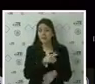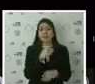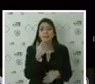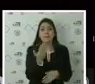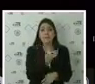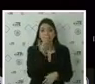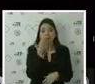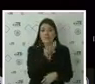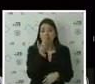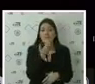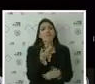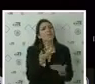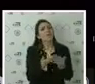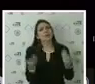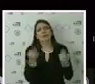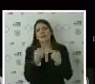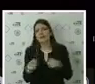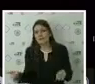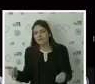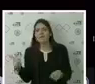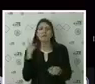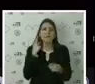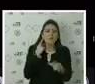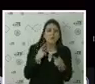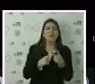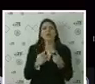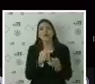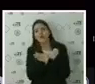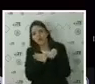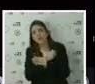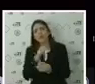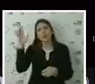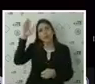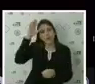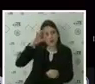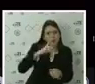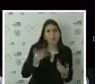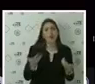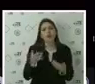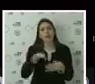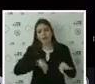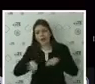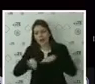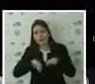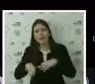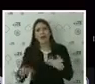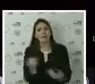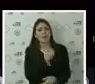estilo, la política, la cultura, la educación, el empleo, el acceso a la salud.